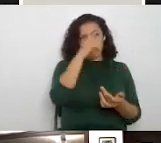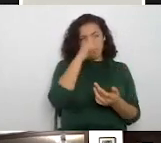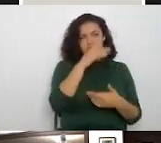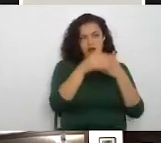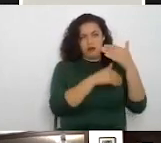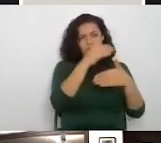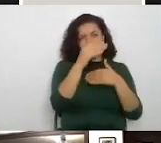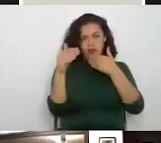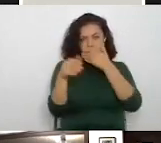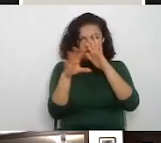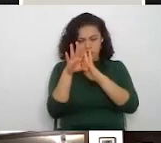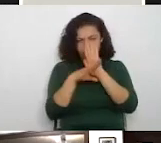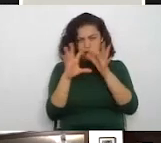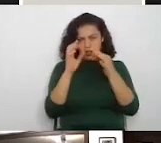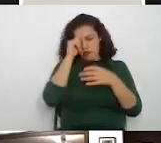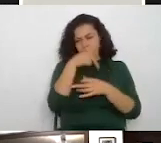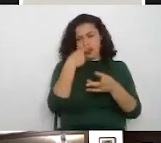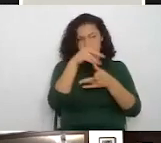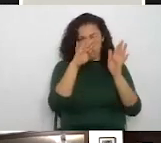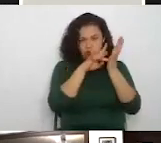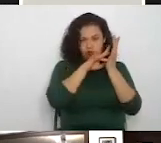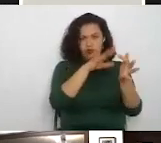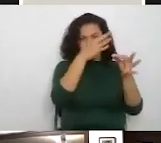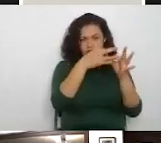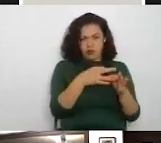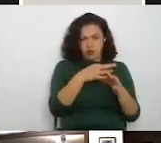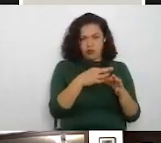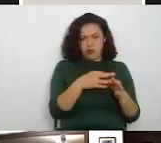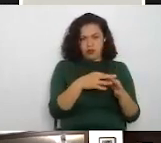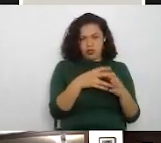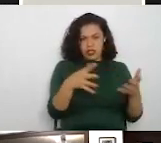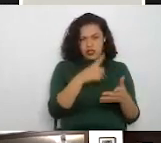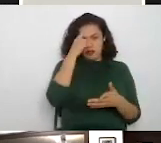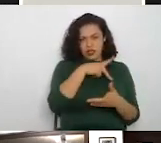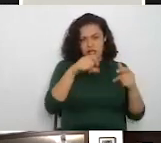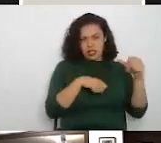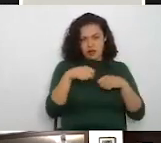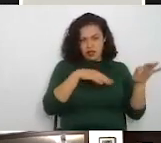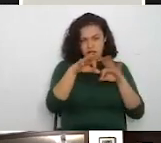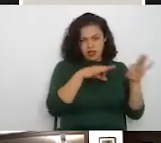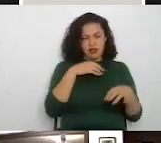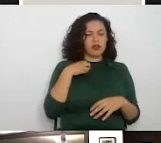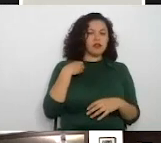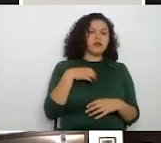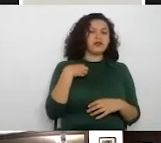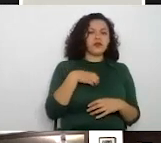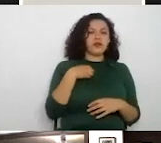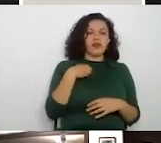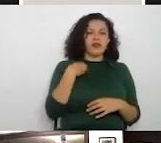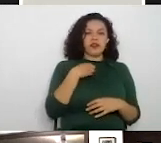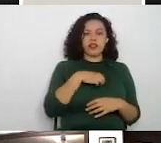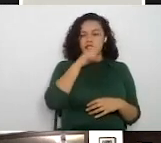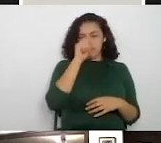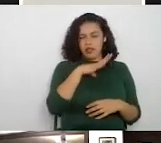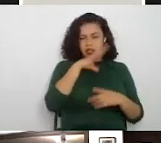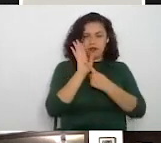fueron establecidos en favor del cumplimiento de su actividad laboral. Igualmente, se recomienda presentarlo